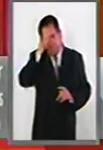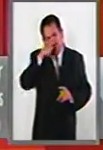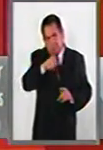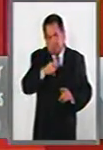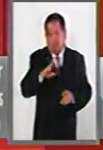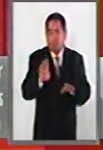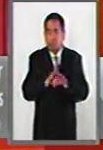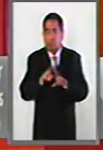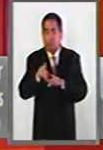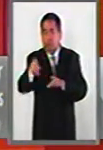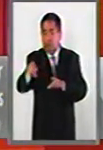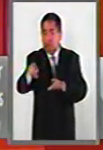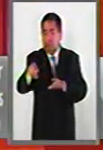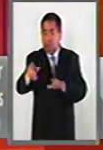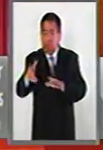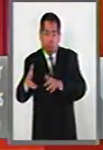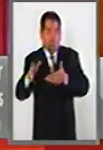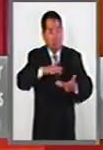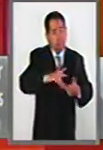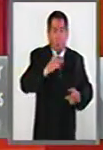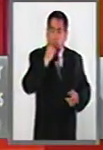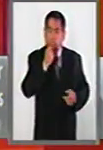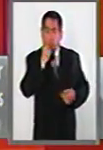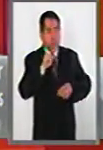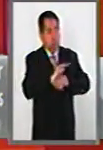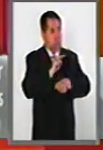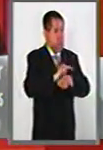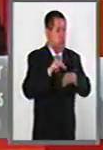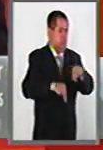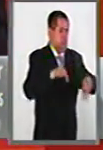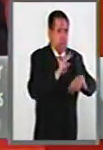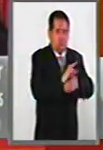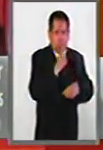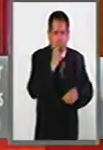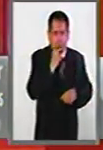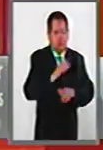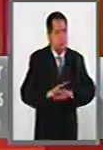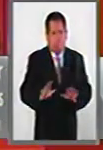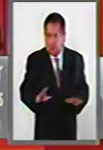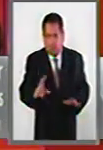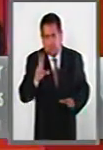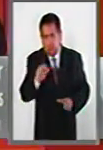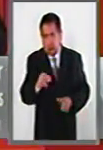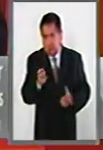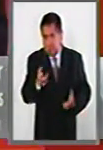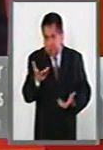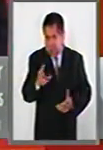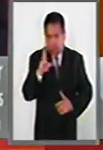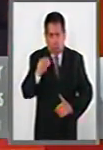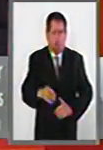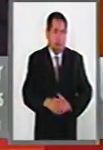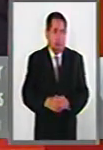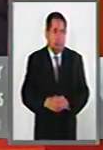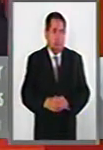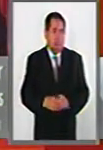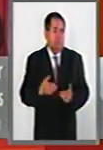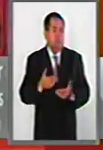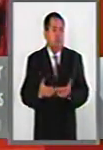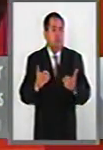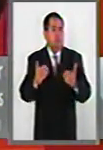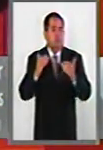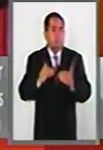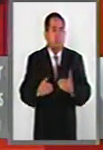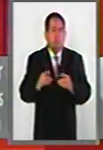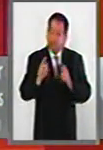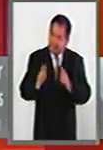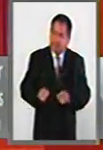convierta en la policía brutal en este país. Y eso es lo que han hecho. Entonces ahora les